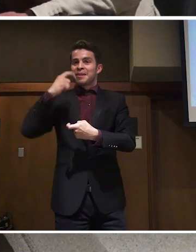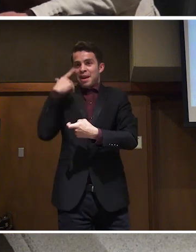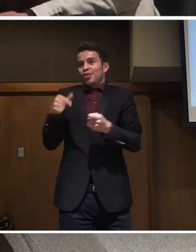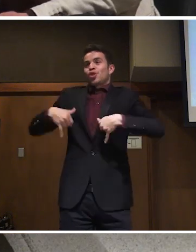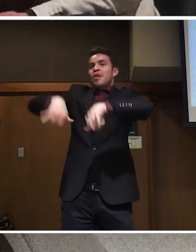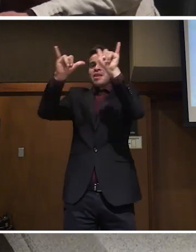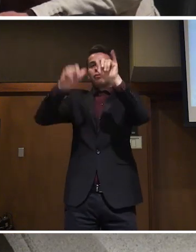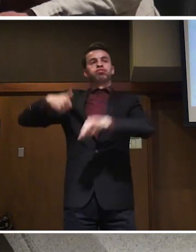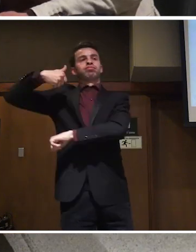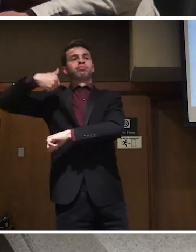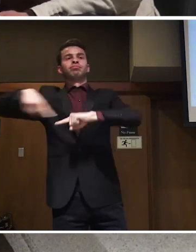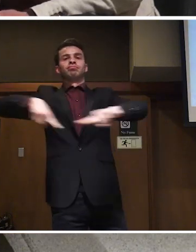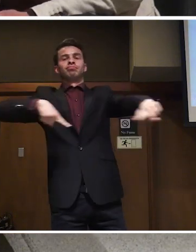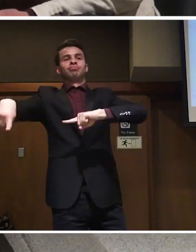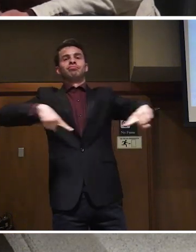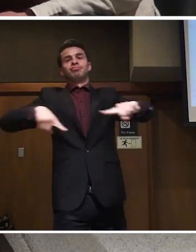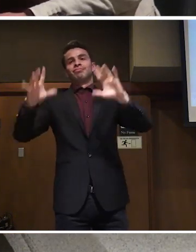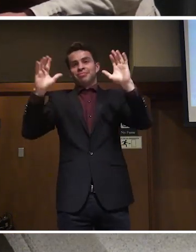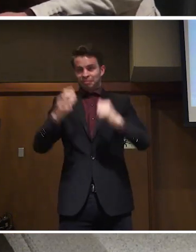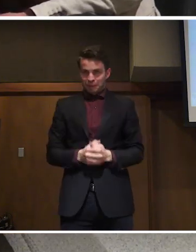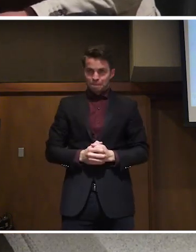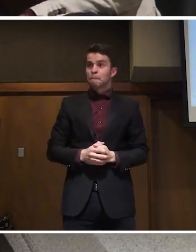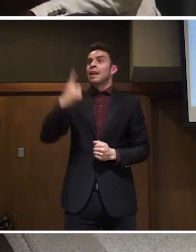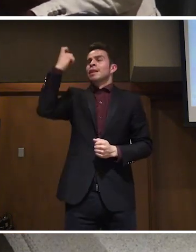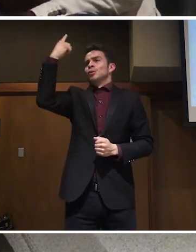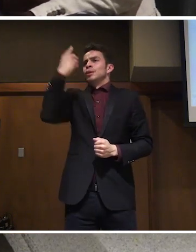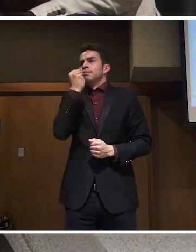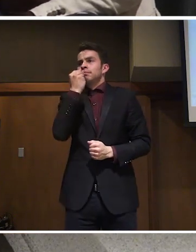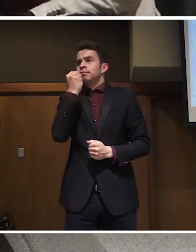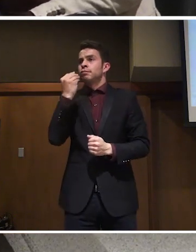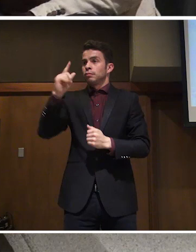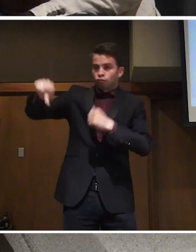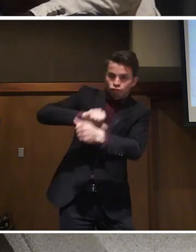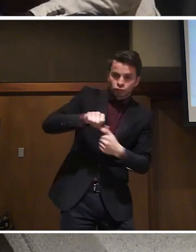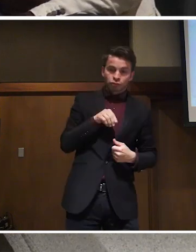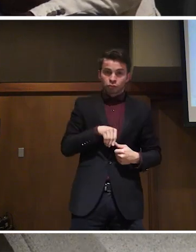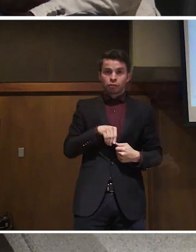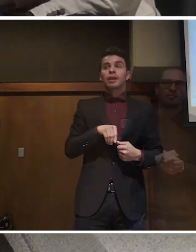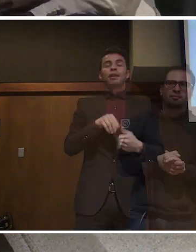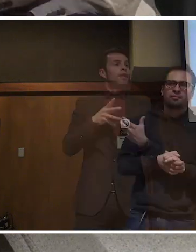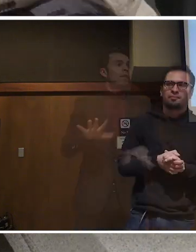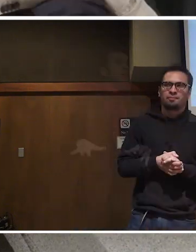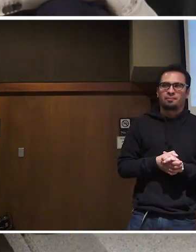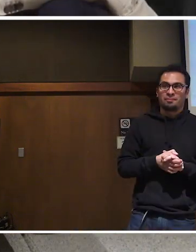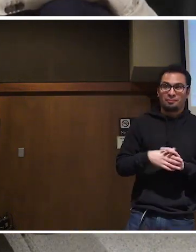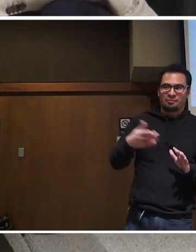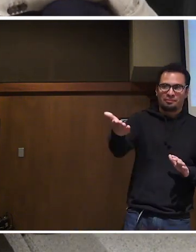sigue siéndolo. Ay, perdón, había quedado Boris, que no lo había visto, entonces vamos a darle el paso a Boris y ya.